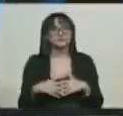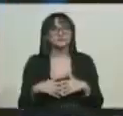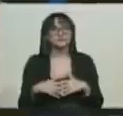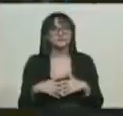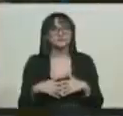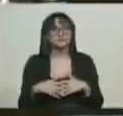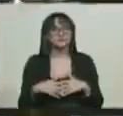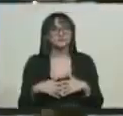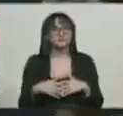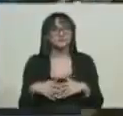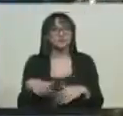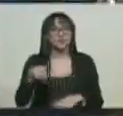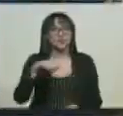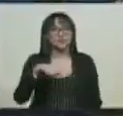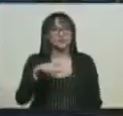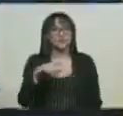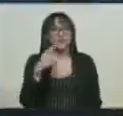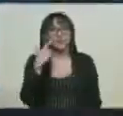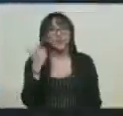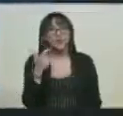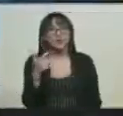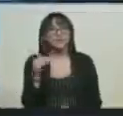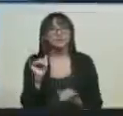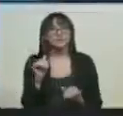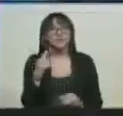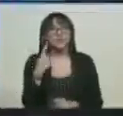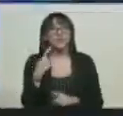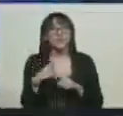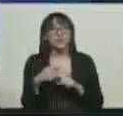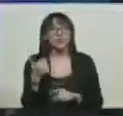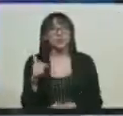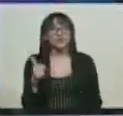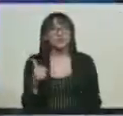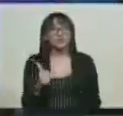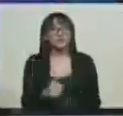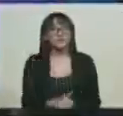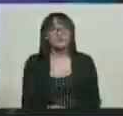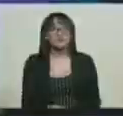para que ustedes busquen el 1x10.